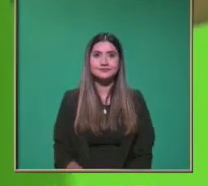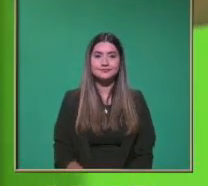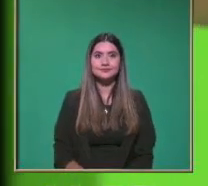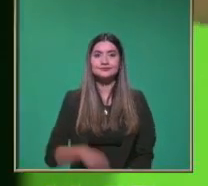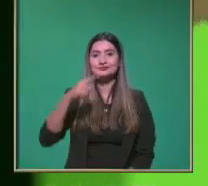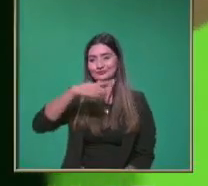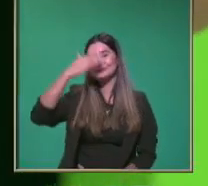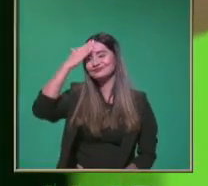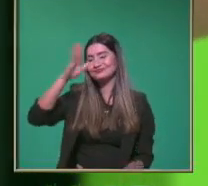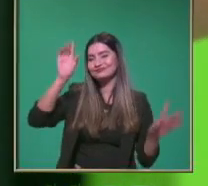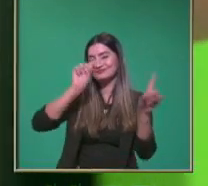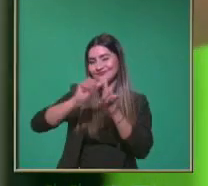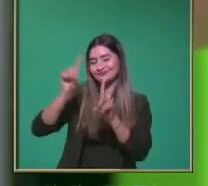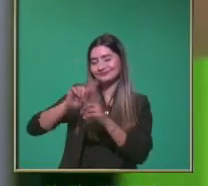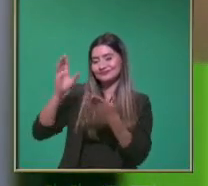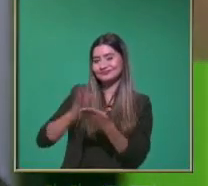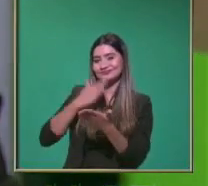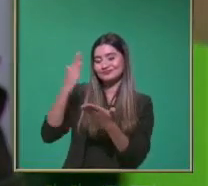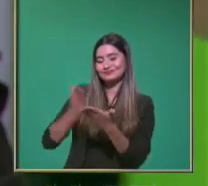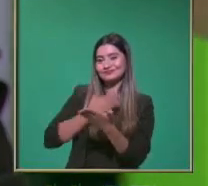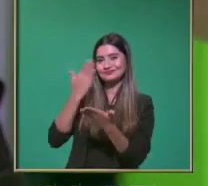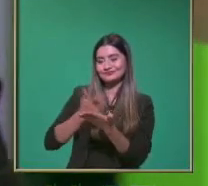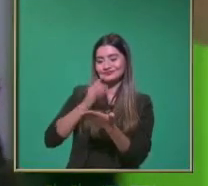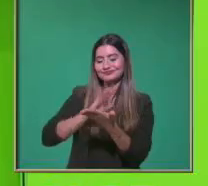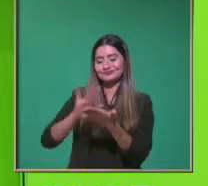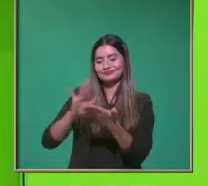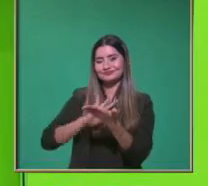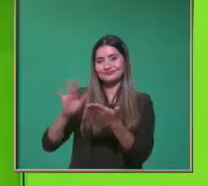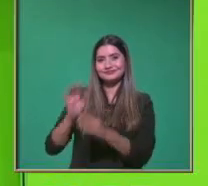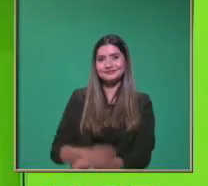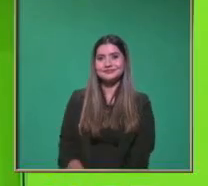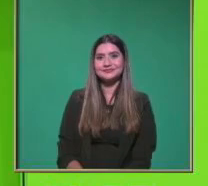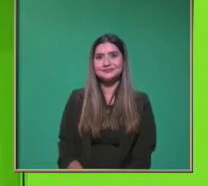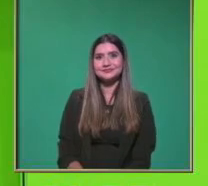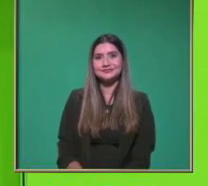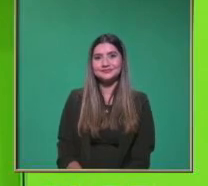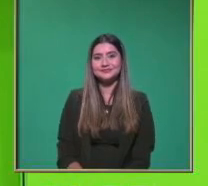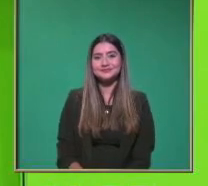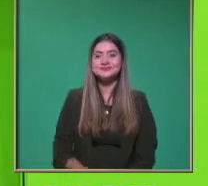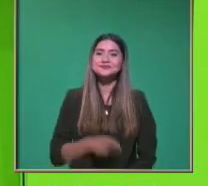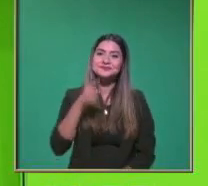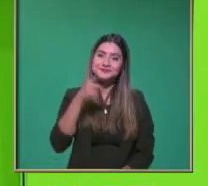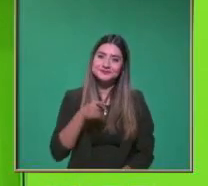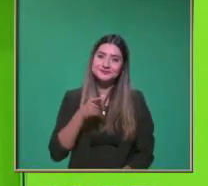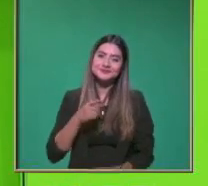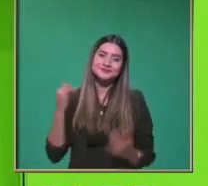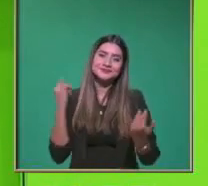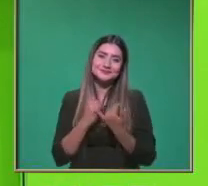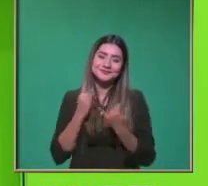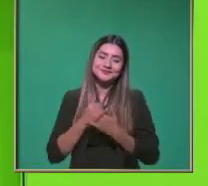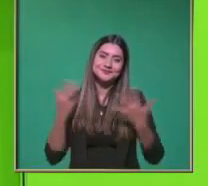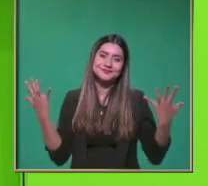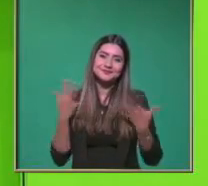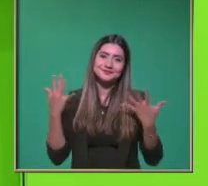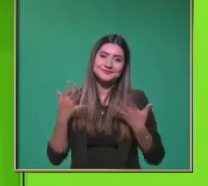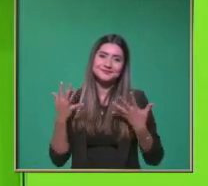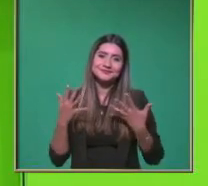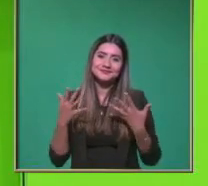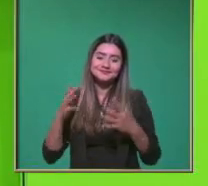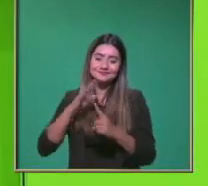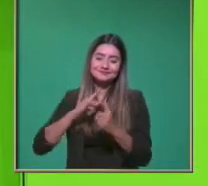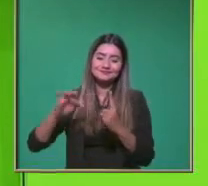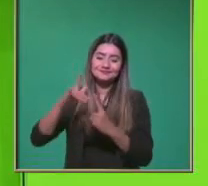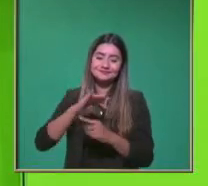los diferentes tipos de texto que hay, ya lo saben diferenciar, ¿verdad? Así es, y en este caso el reportaje es sobre la localidad y con